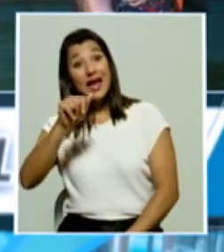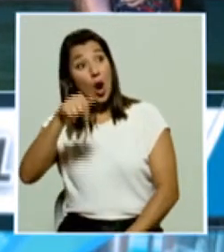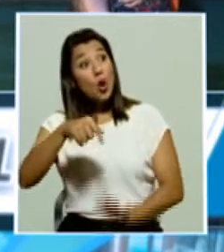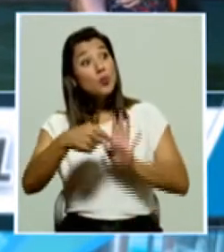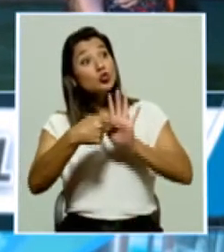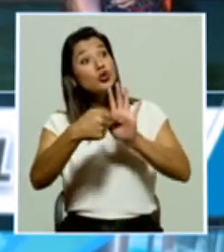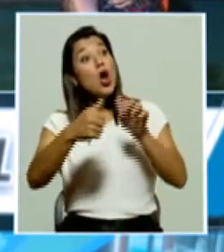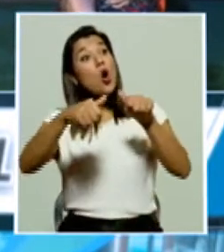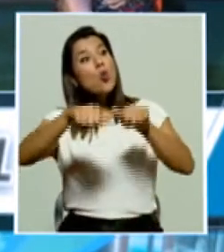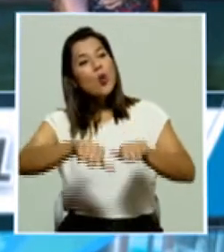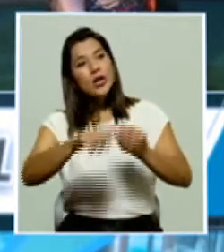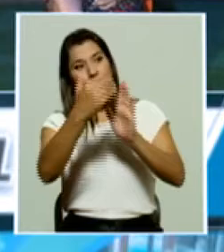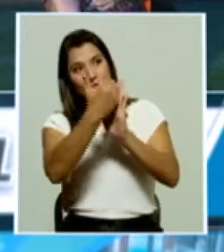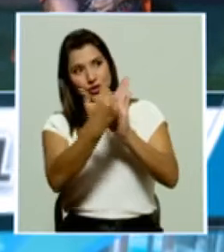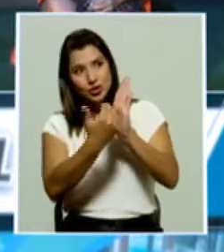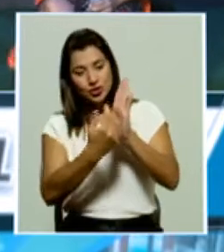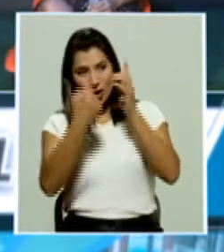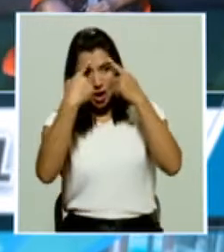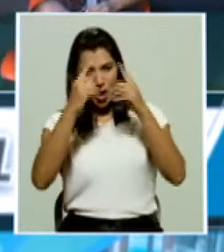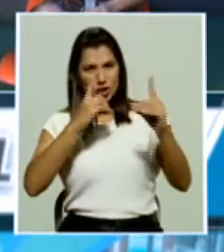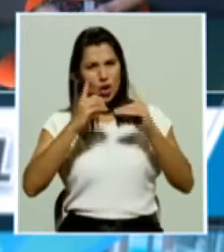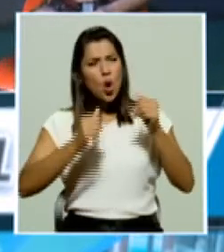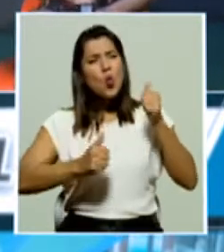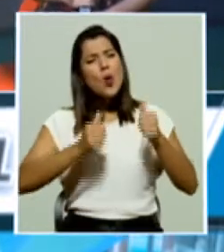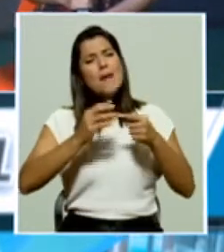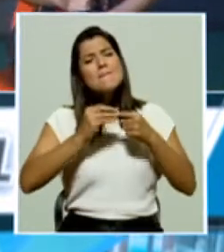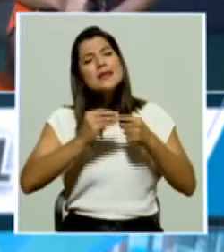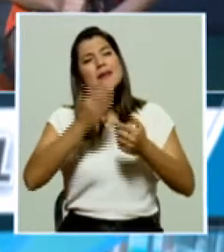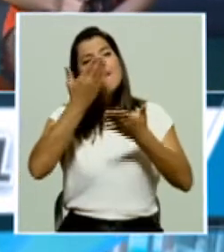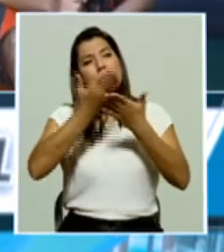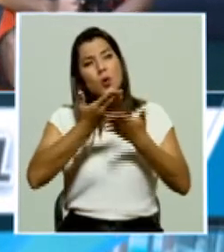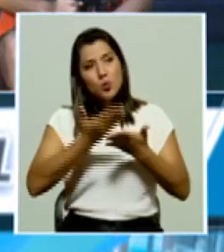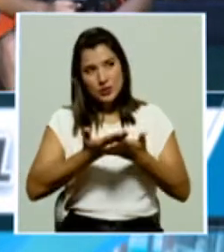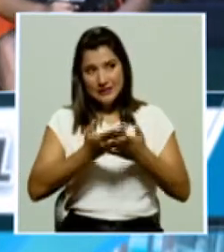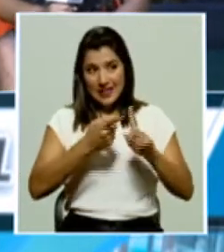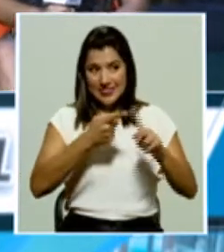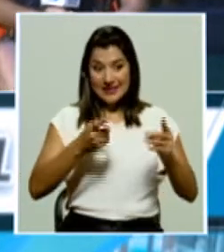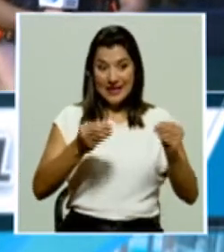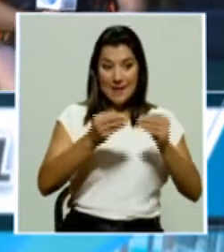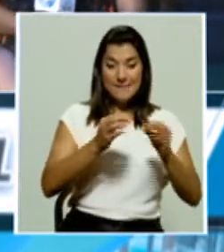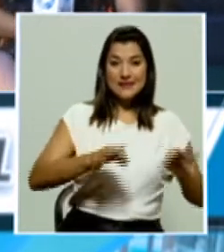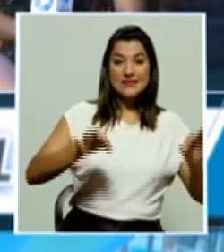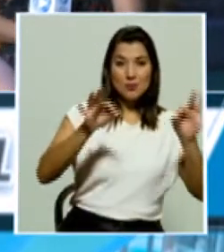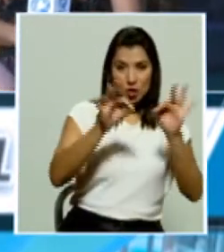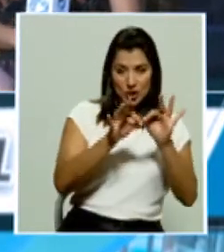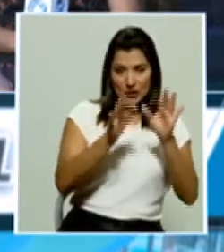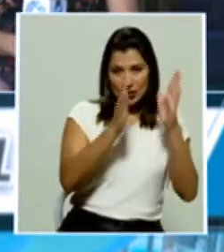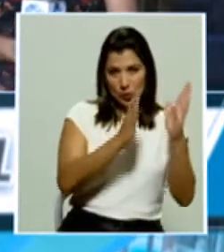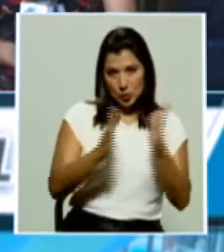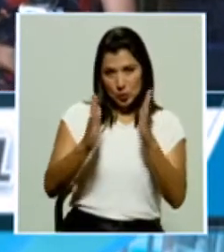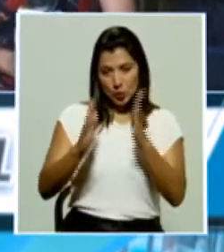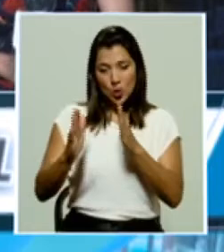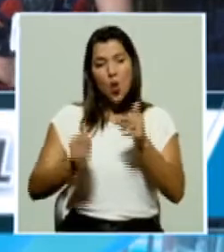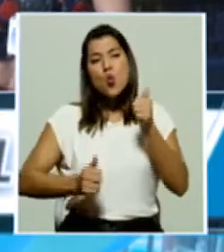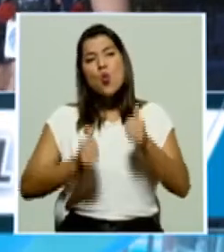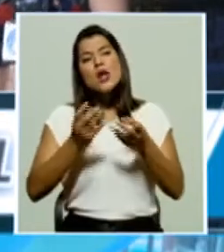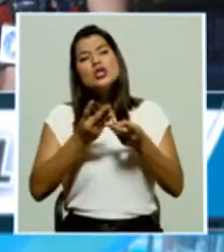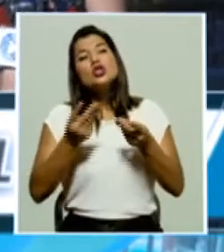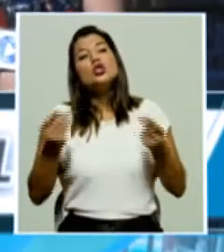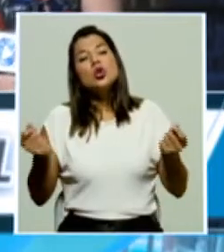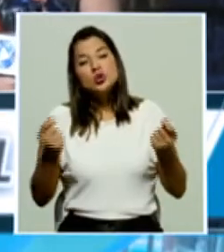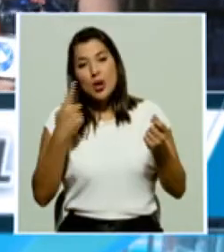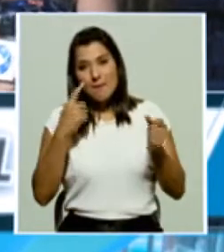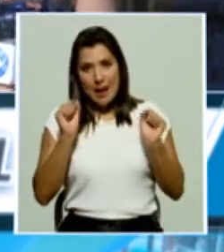principales propuestas en orden de importancia? ¿Qué soluciones encontraron o aportes